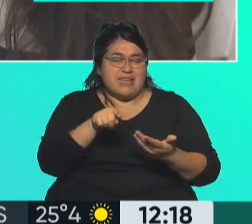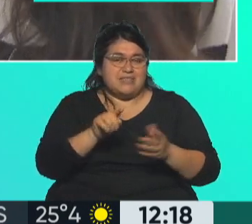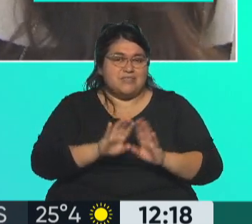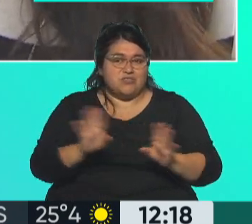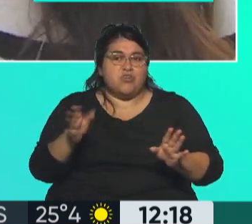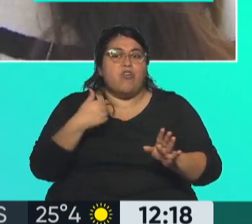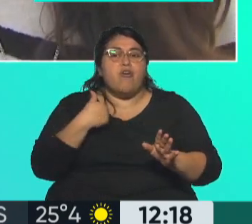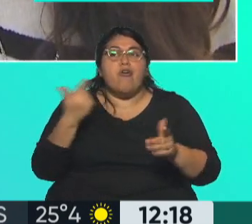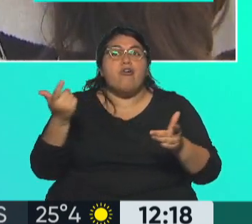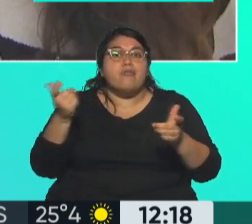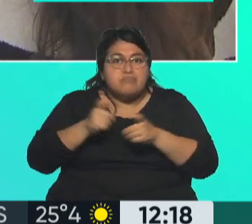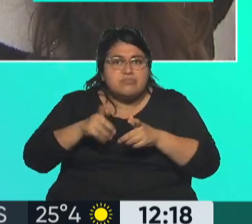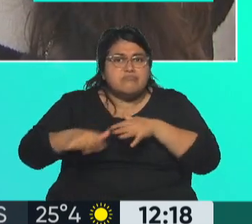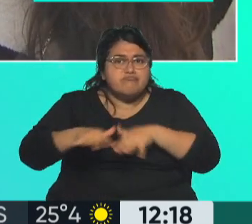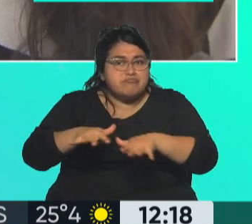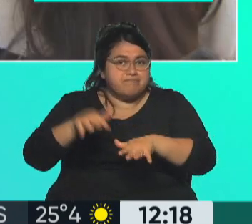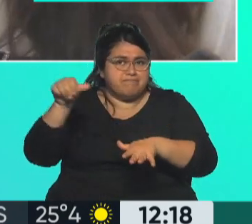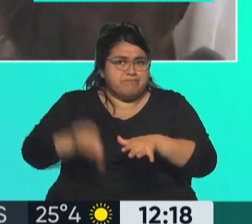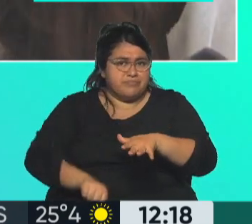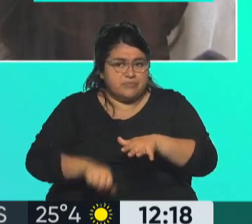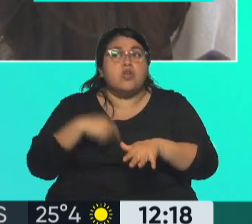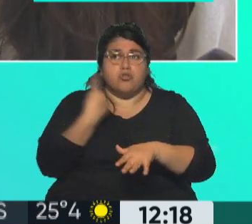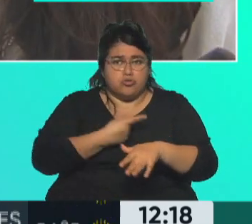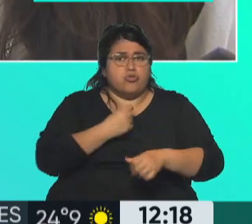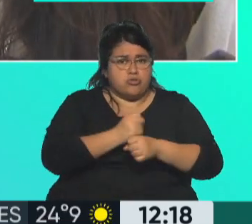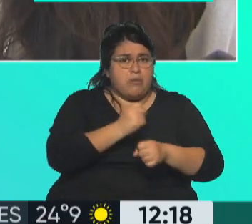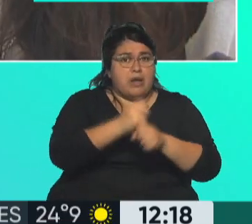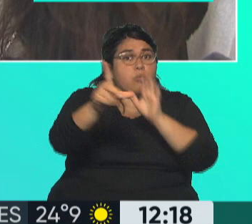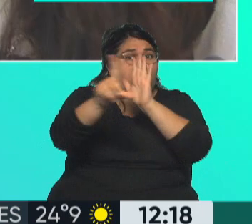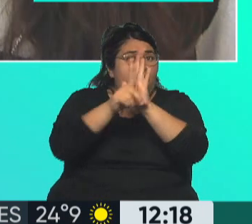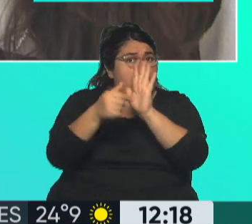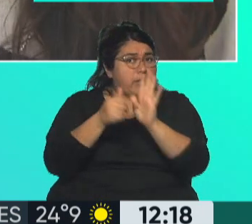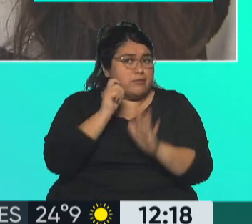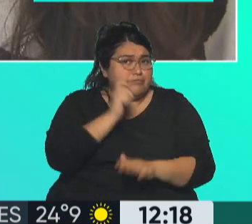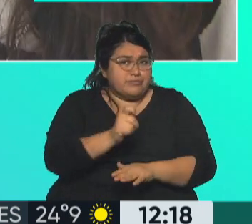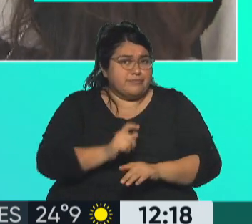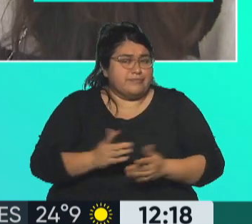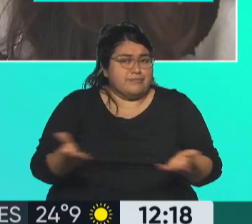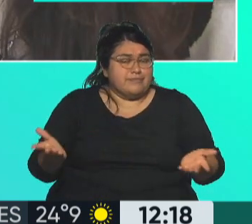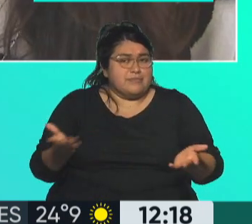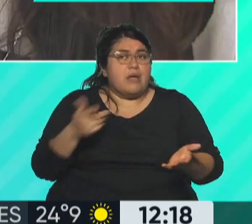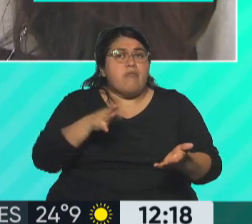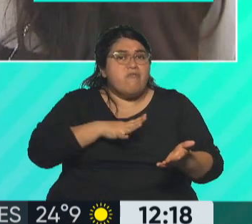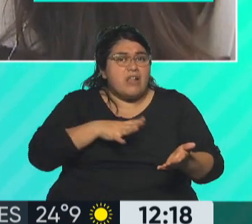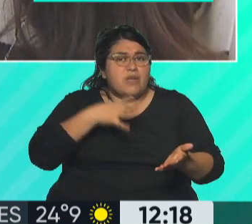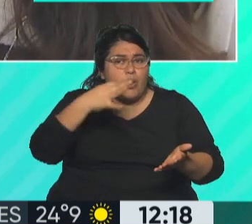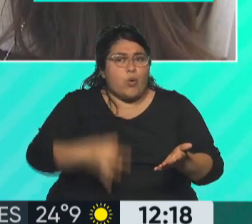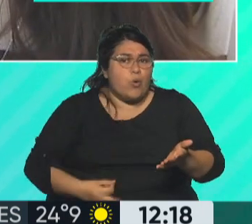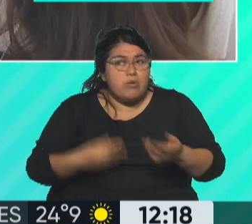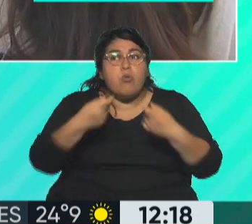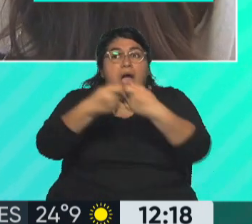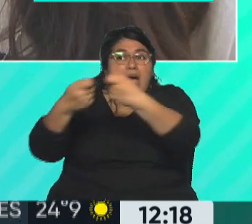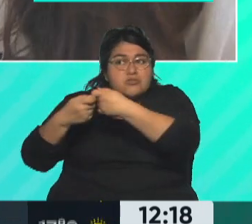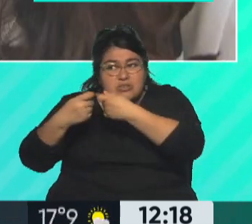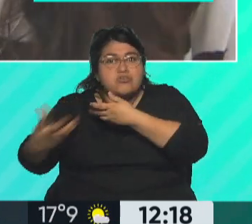la Tortura. Nosotros institucionalmente estamos trabajando, pero no se está cumpliendo la ley porque faltan justamente las organizaciones civiles, que son las veedoras